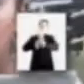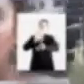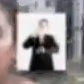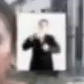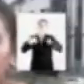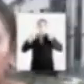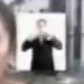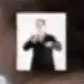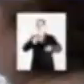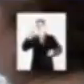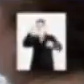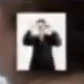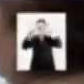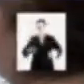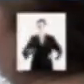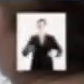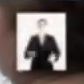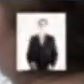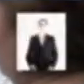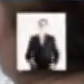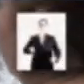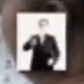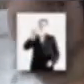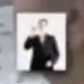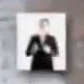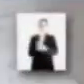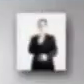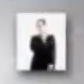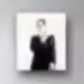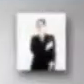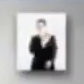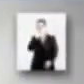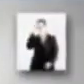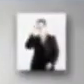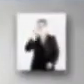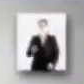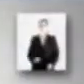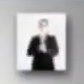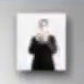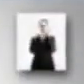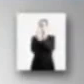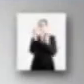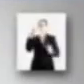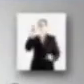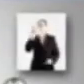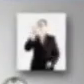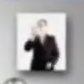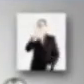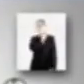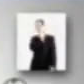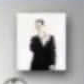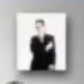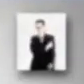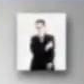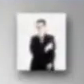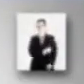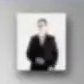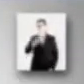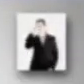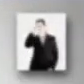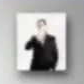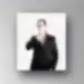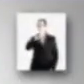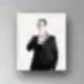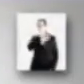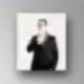país de 1 millón de kilómetros cuadrados y de 11 millones de habitantes? No es posible. O sea, no hay acceso universal a la justicia, no